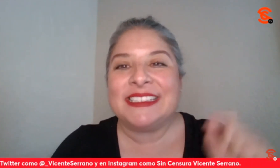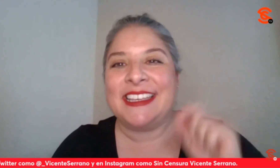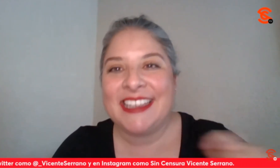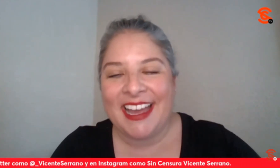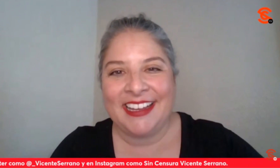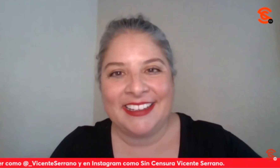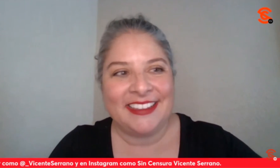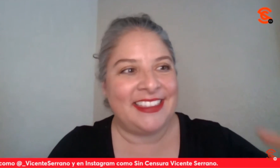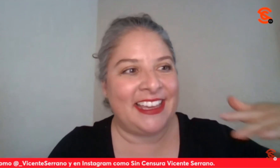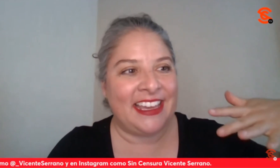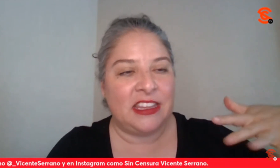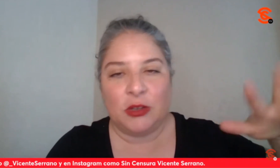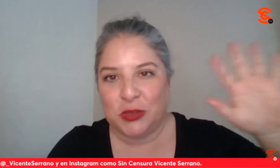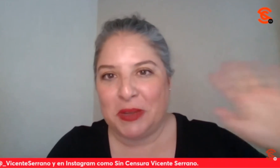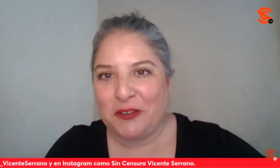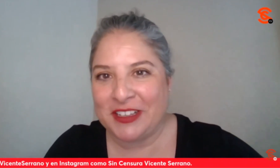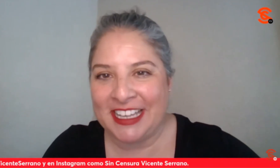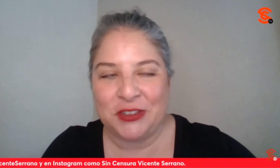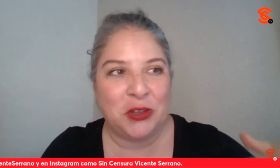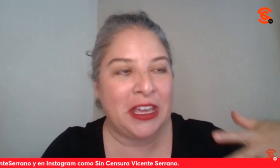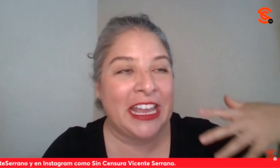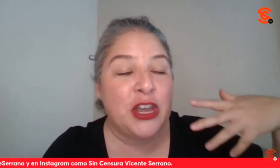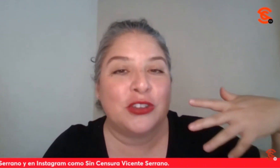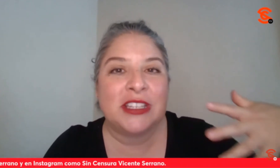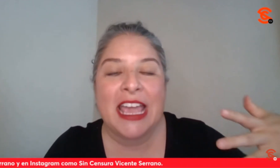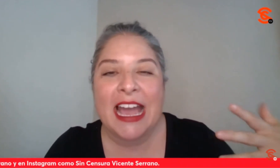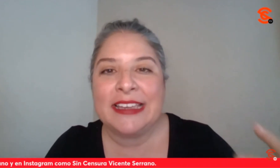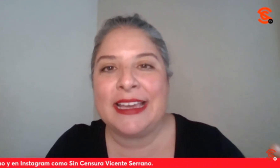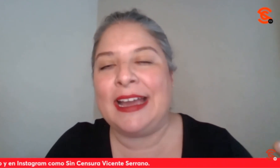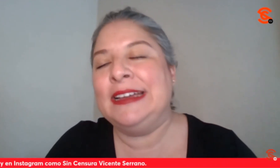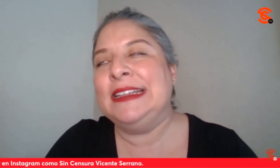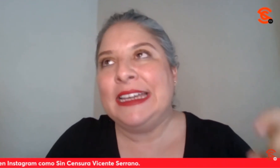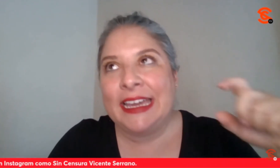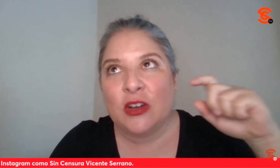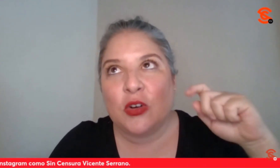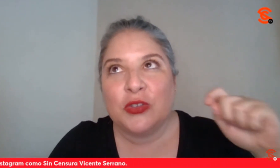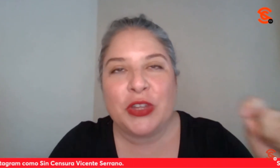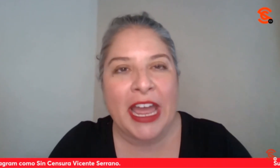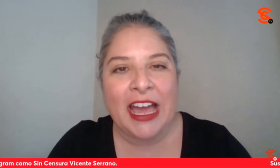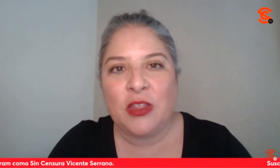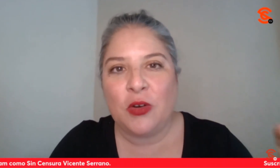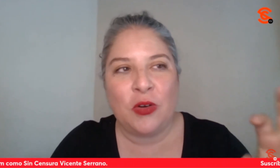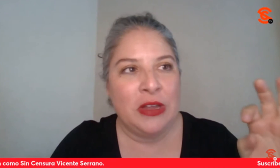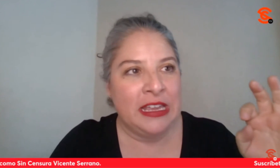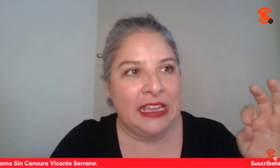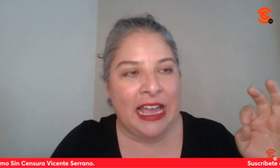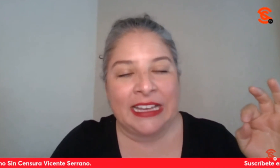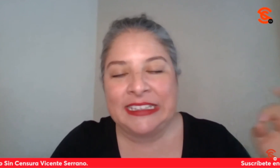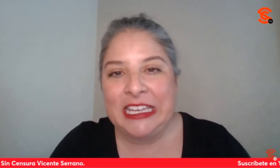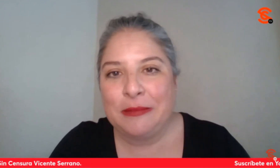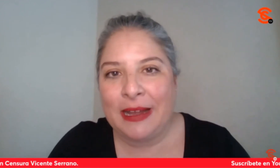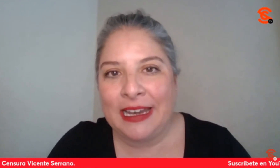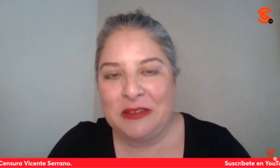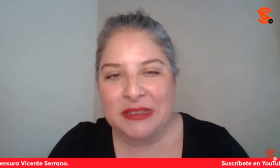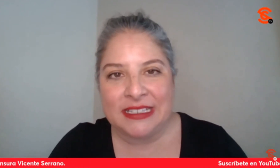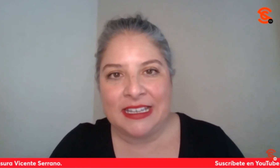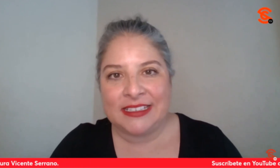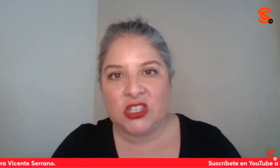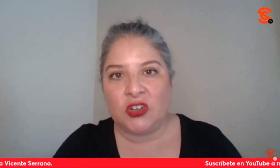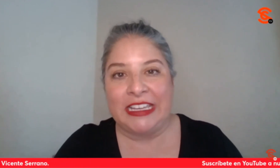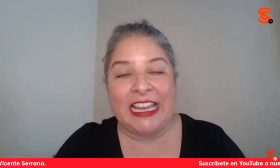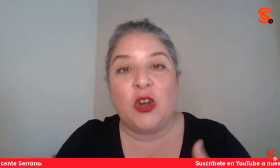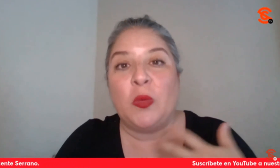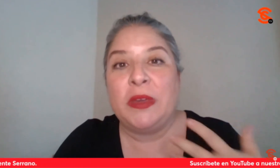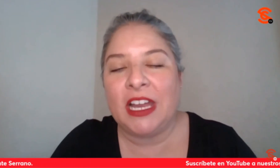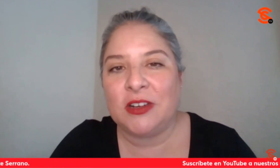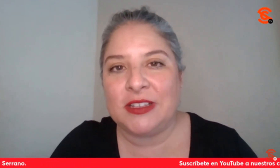más allá de que, estoy parafraseando, ¿no? De que no se haya encontrado activa la investigación